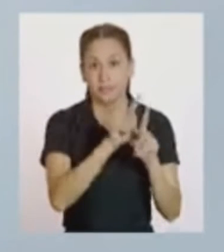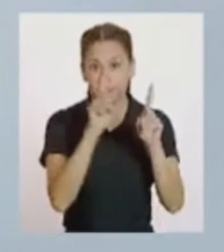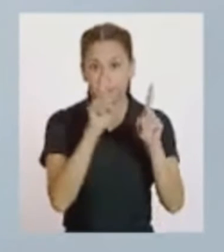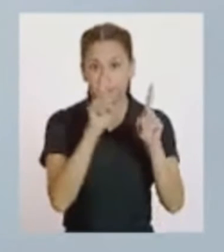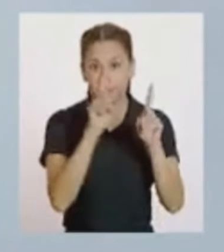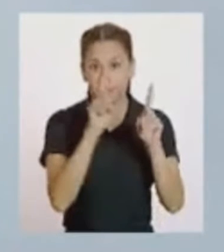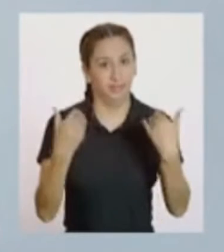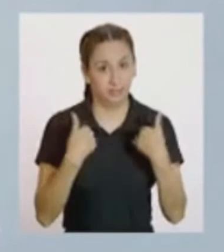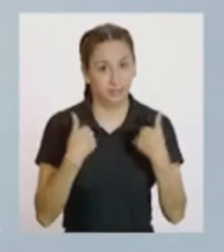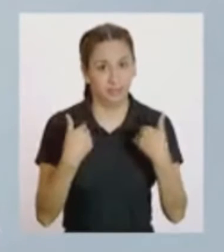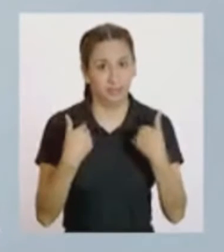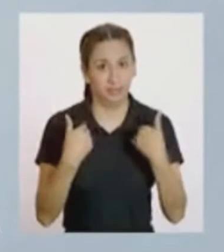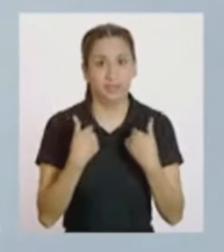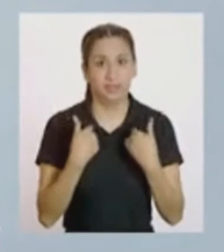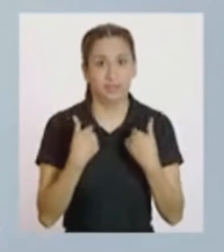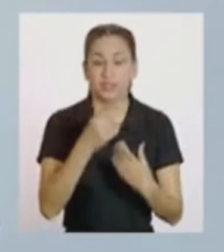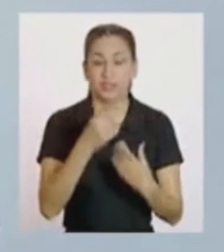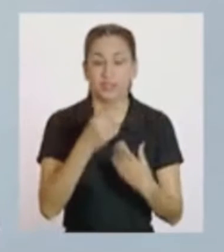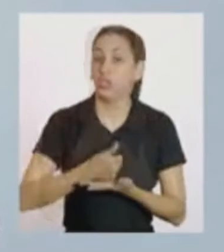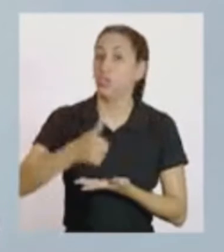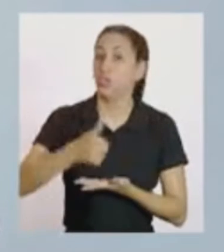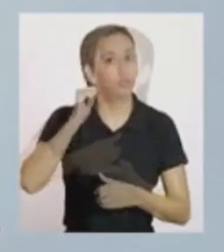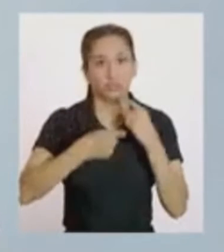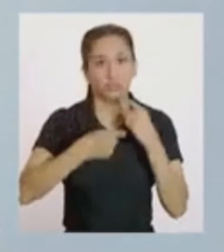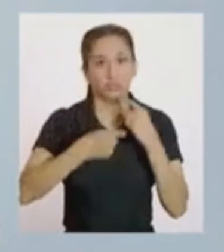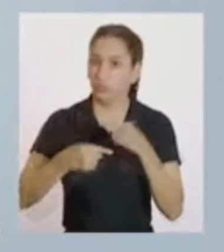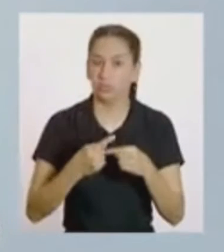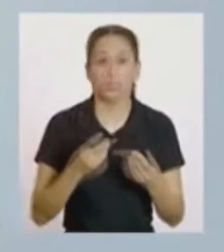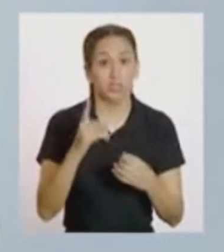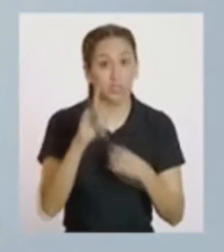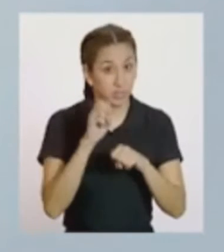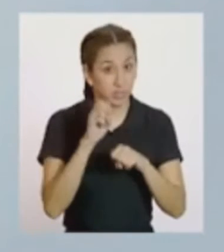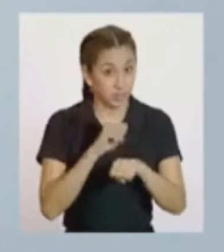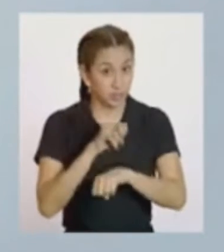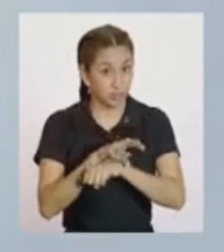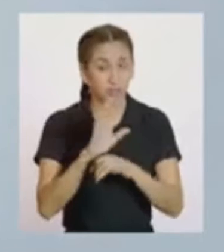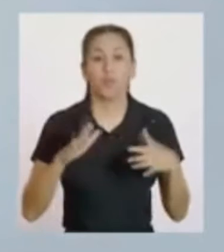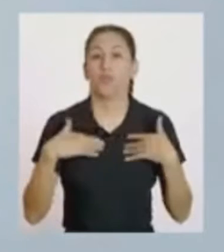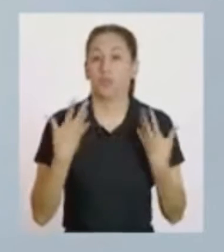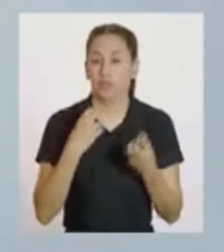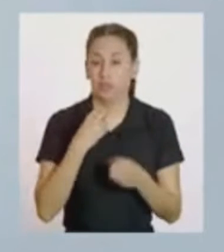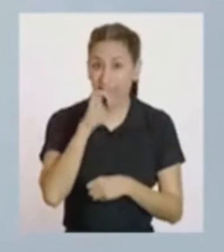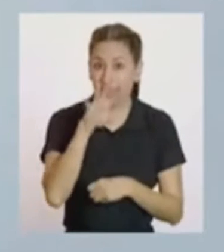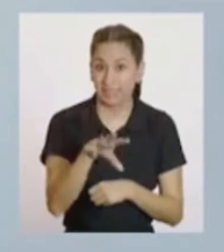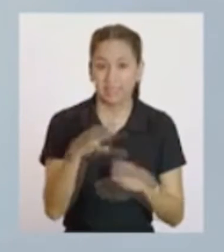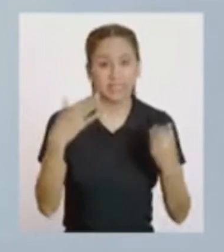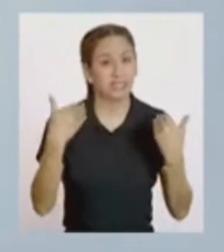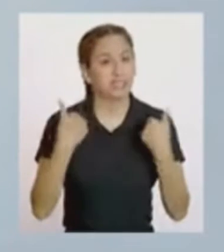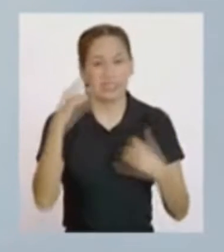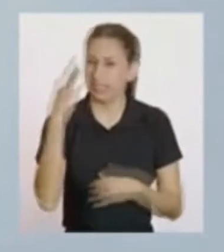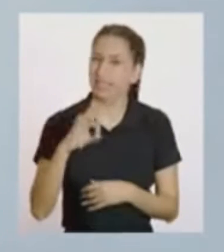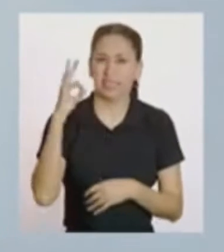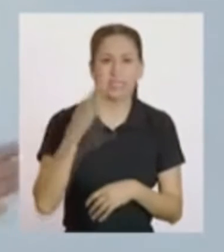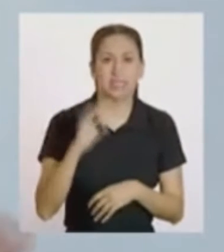progresiva. También debemos de hidratarnos diariamente. Como recomendación, les puedo